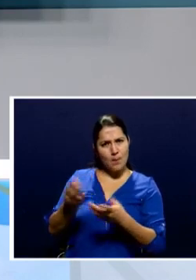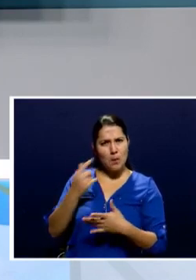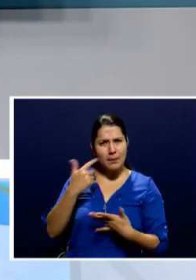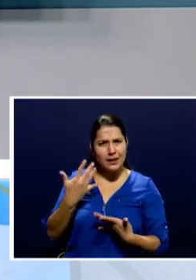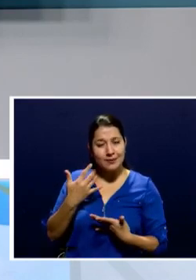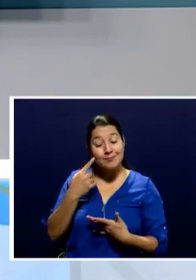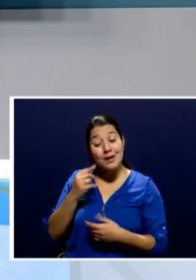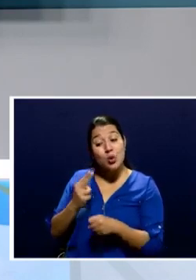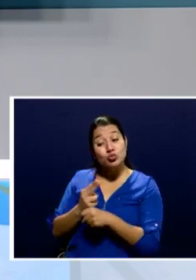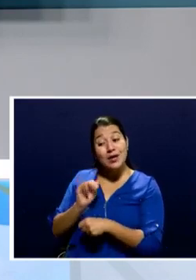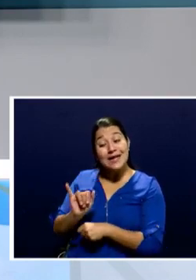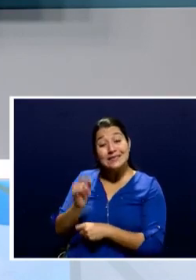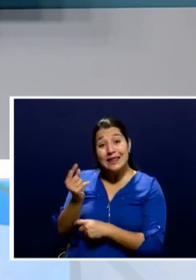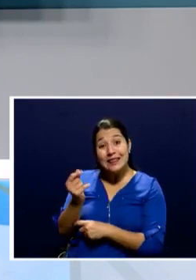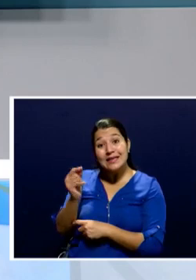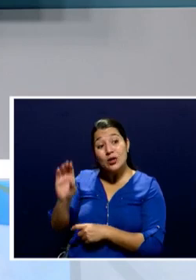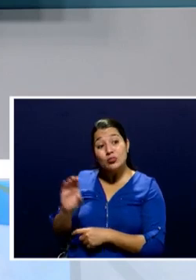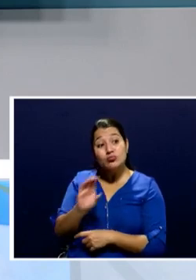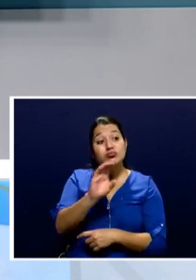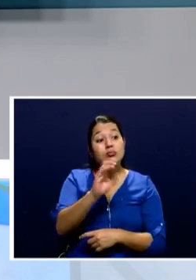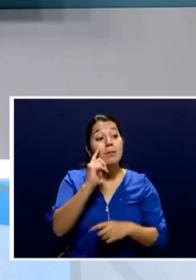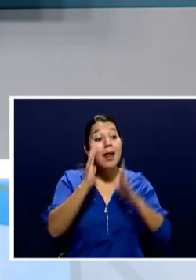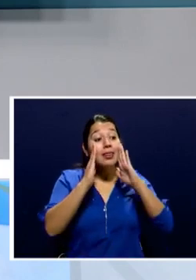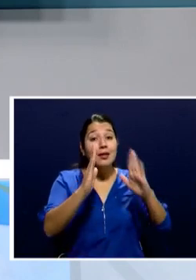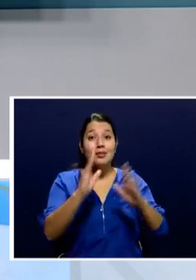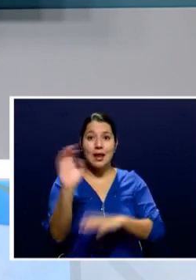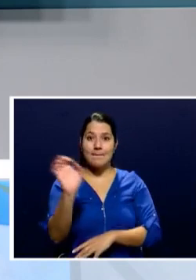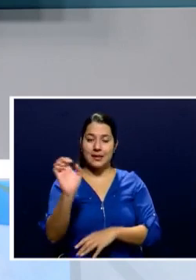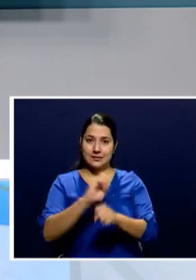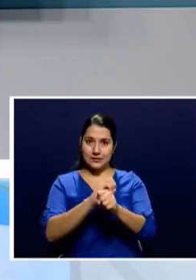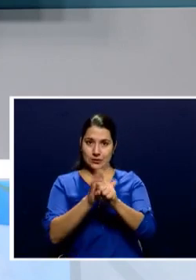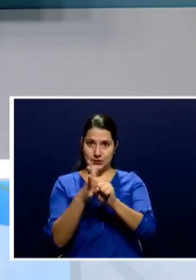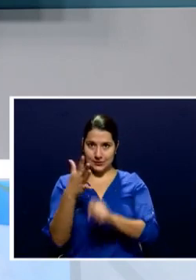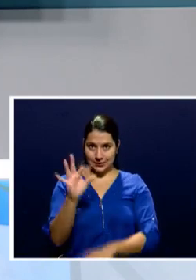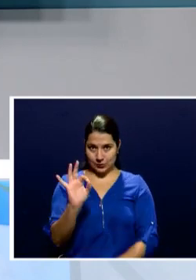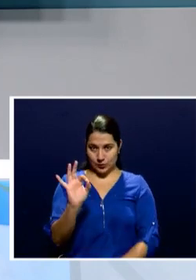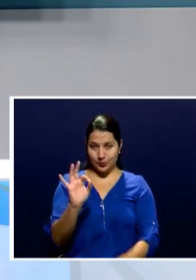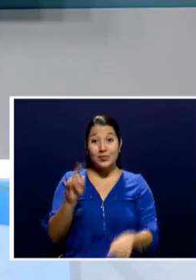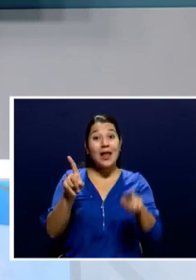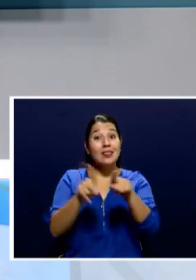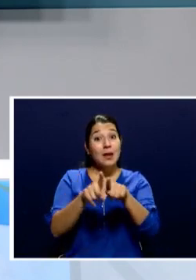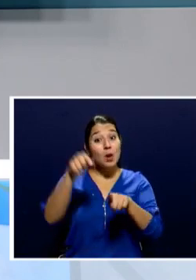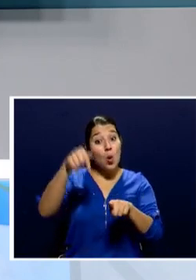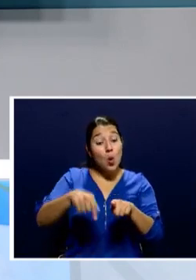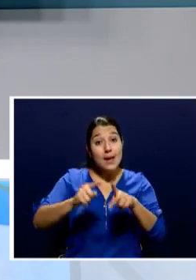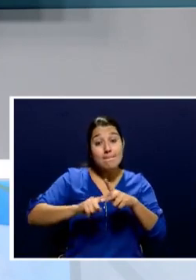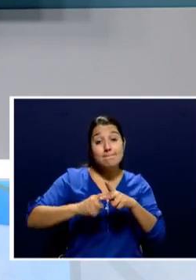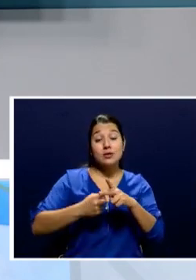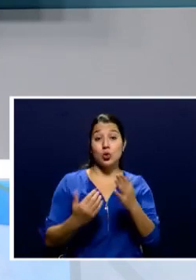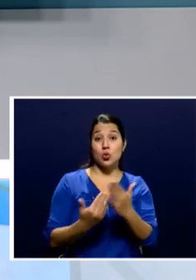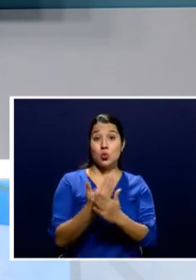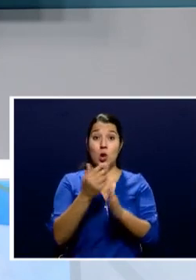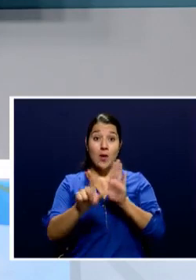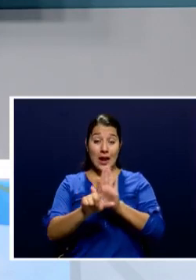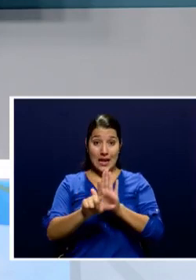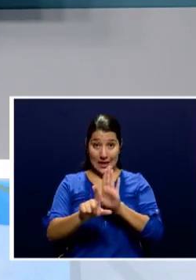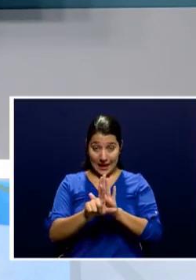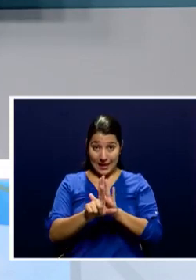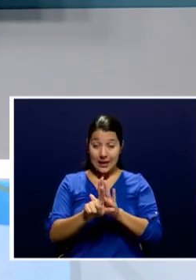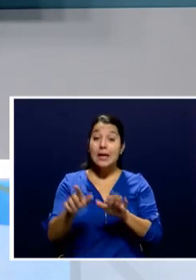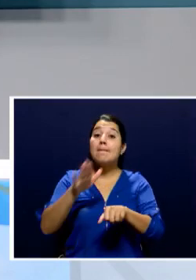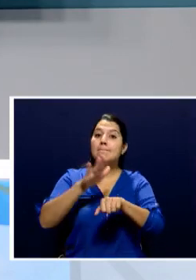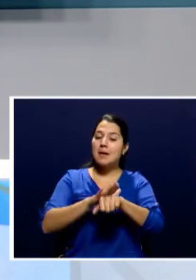la emergencia del COVID-19. Además, hoy comenzó a regir la nueva ley que permite a las empresas